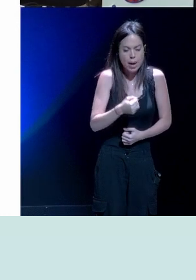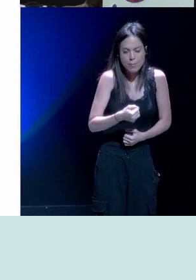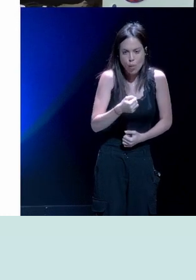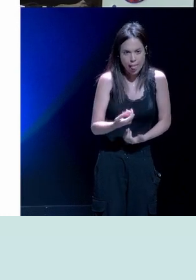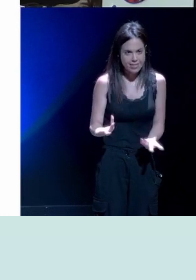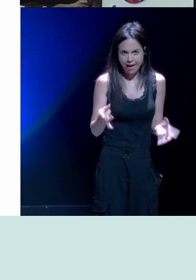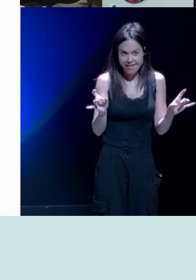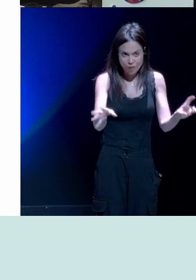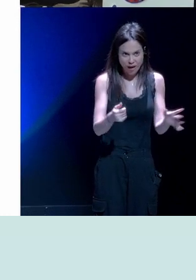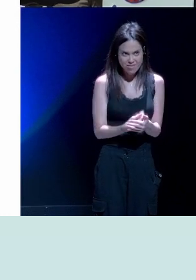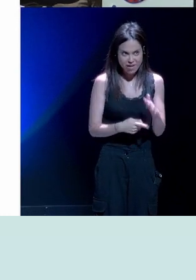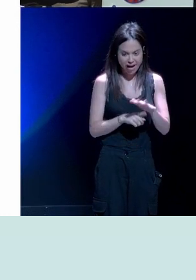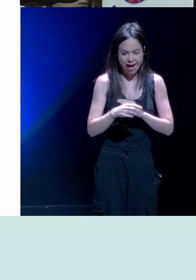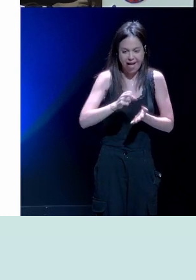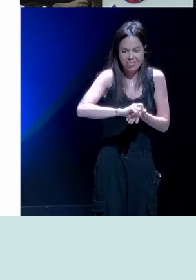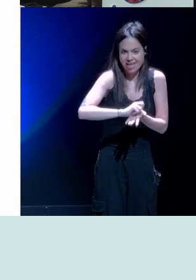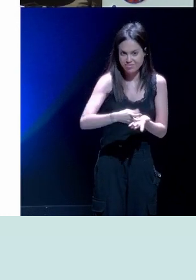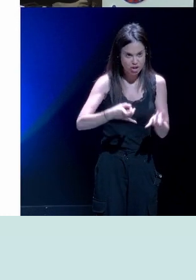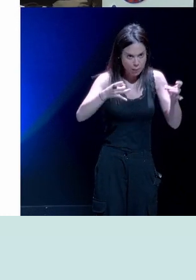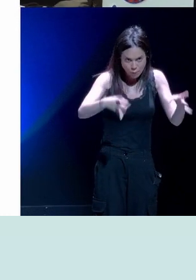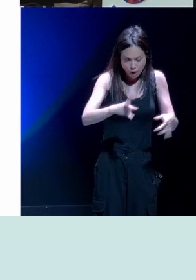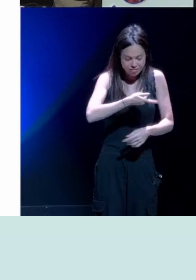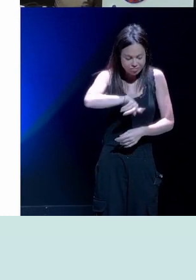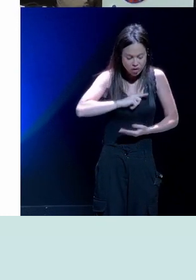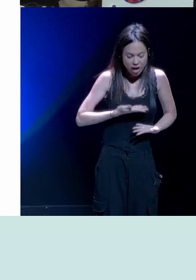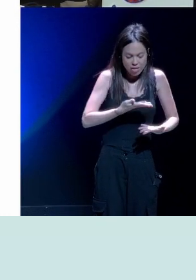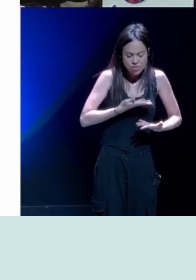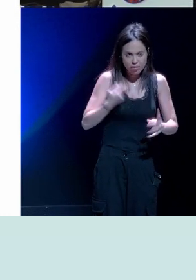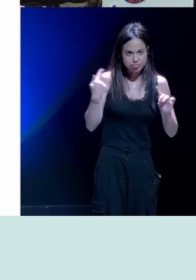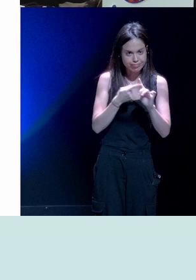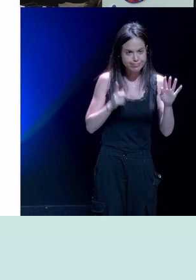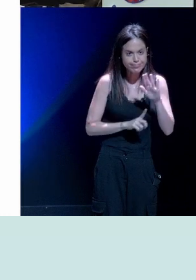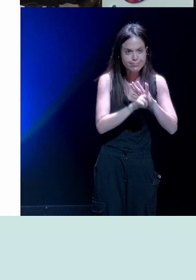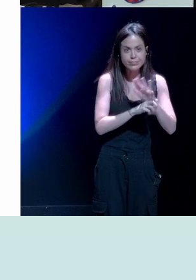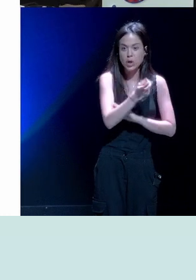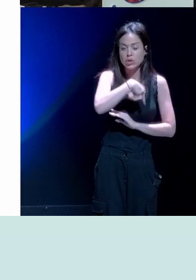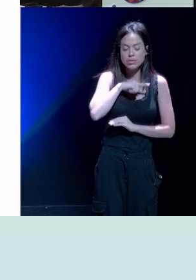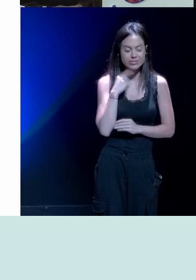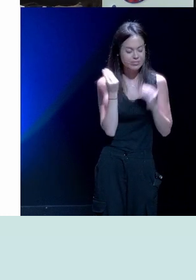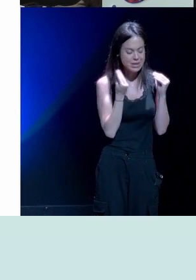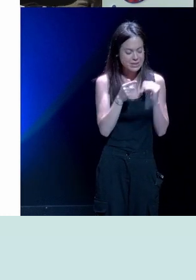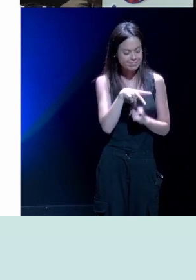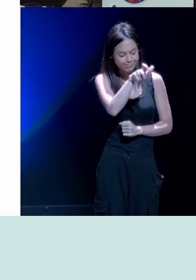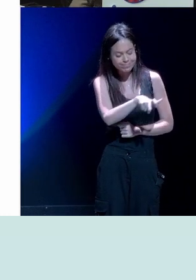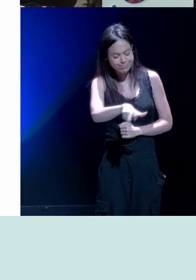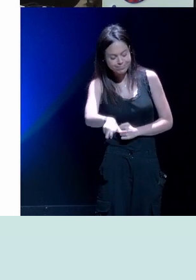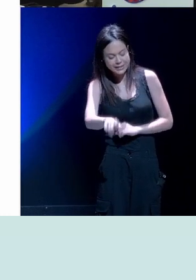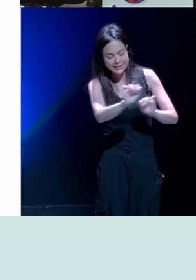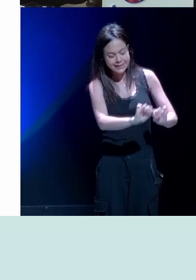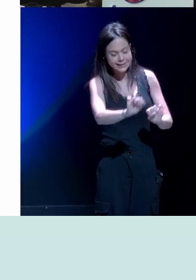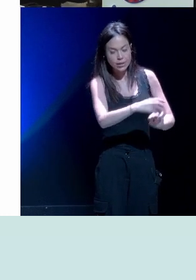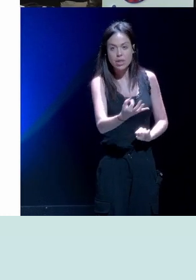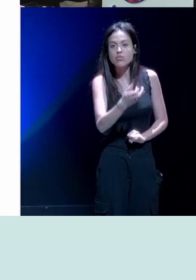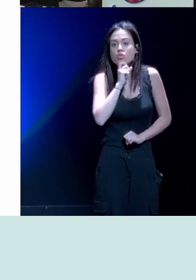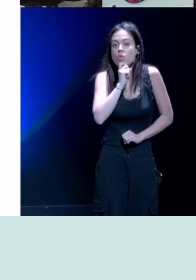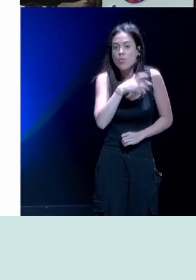avanzar, y les damos esa protección. A menudo consideramos que hay que proteger a esas personas a través de